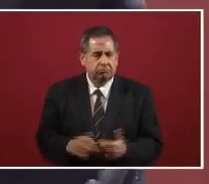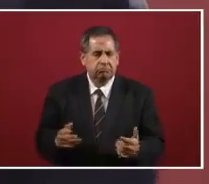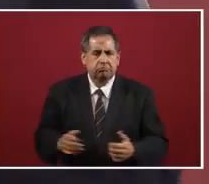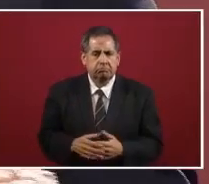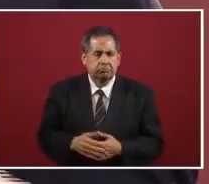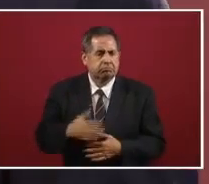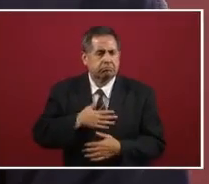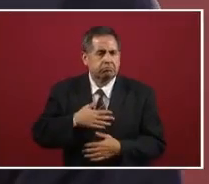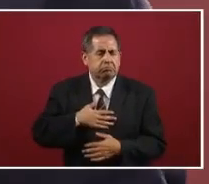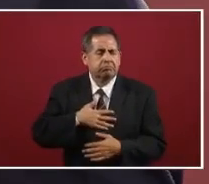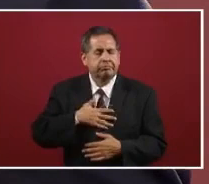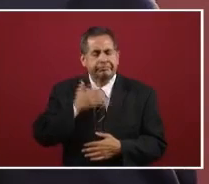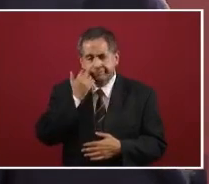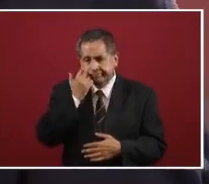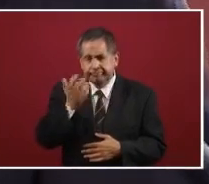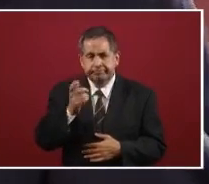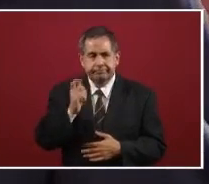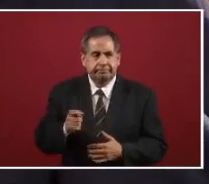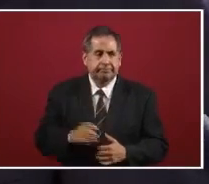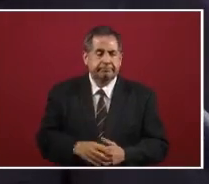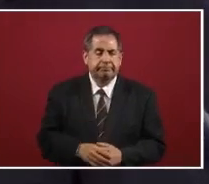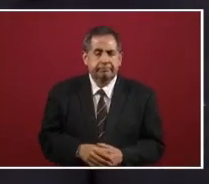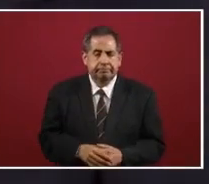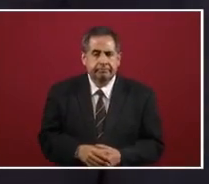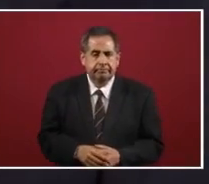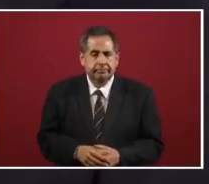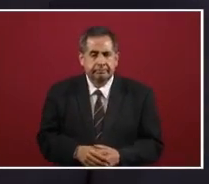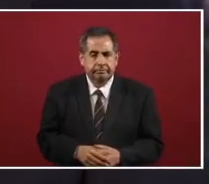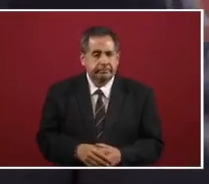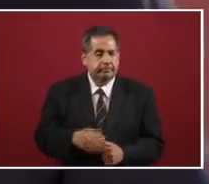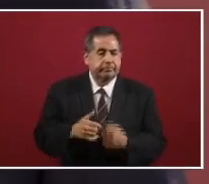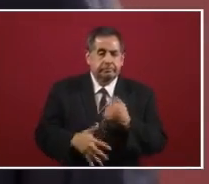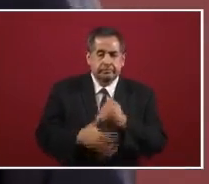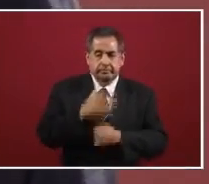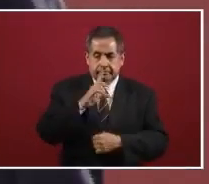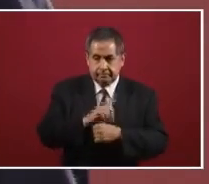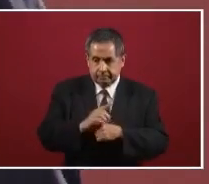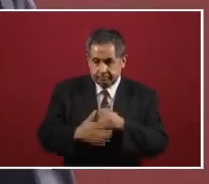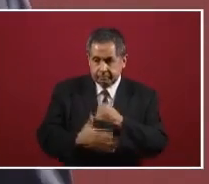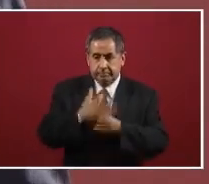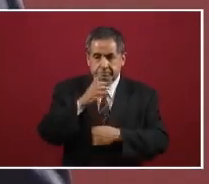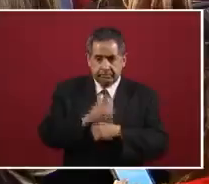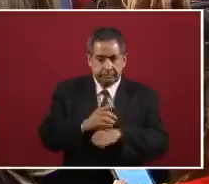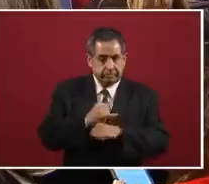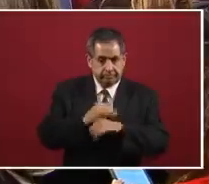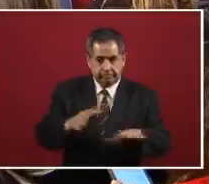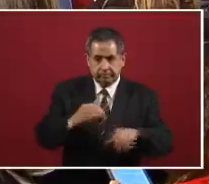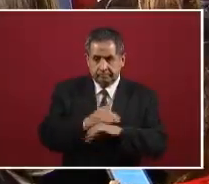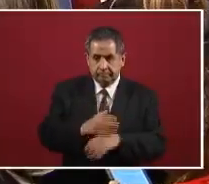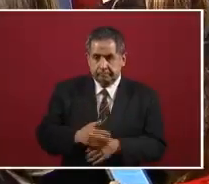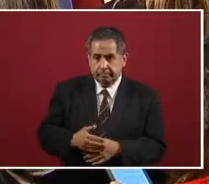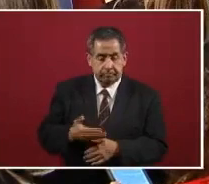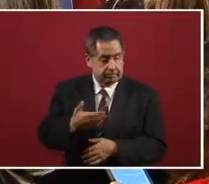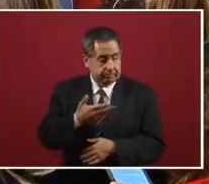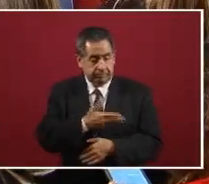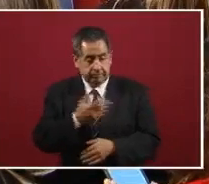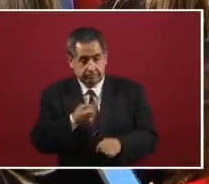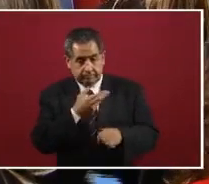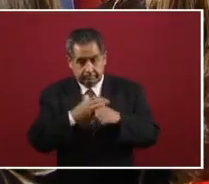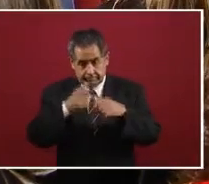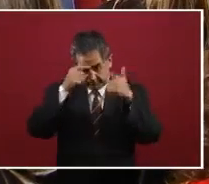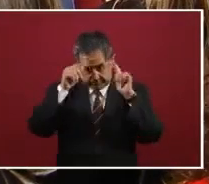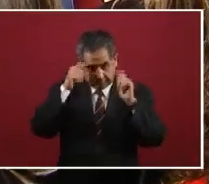a mí me gustaría que cada 15 días que tenemos informe, aquí está el secretario de